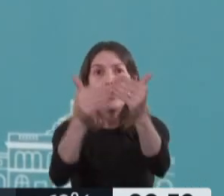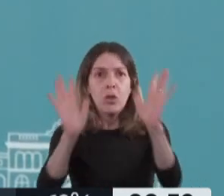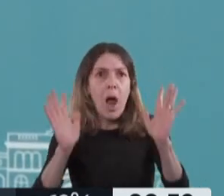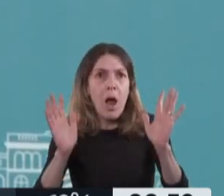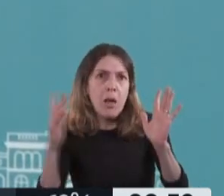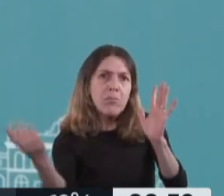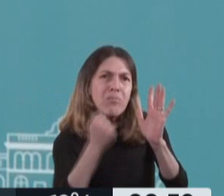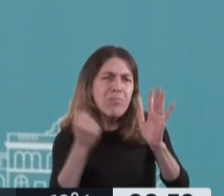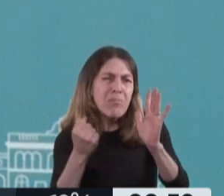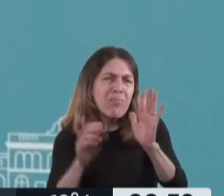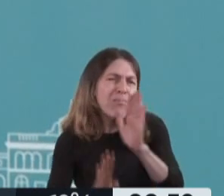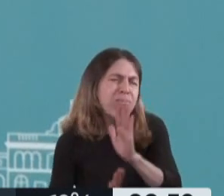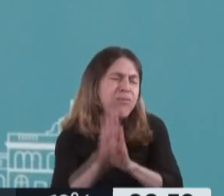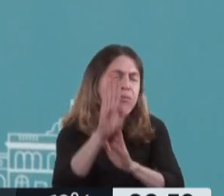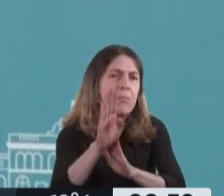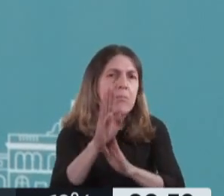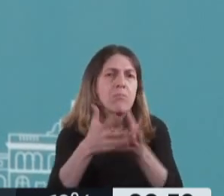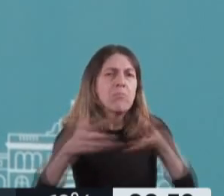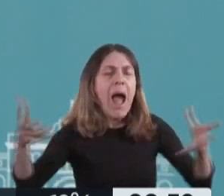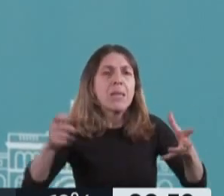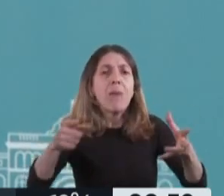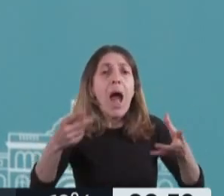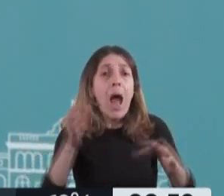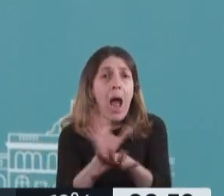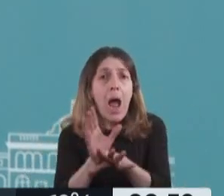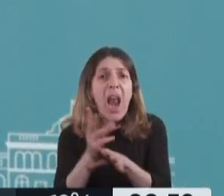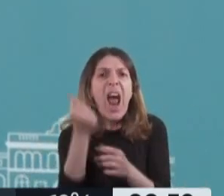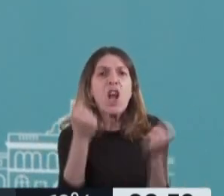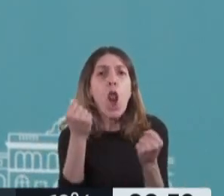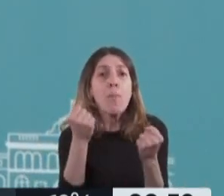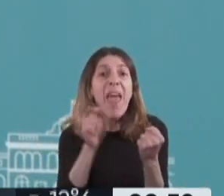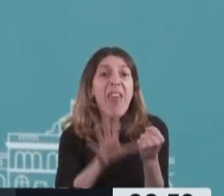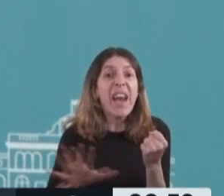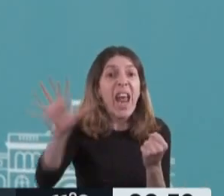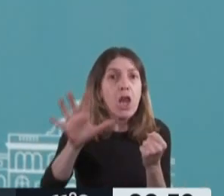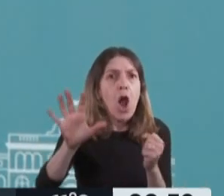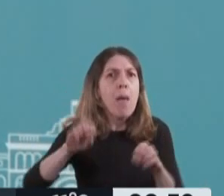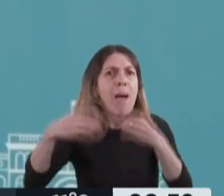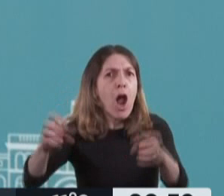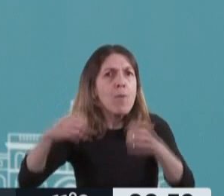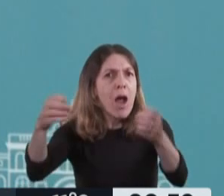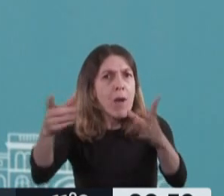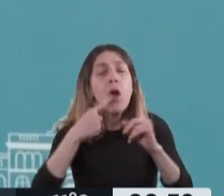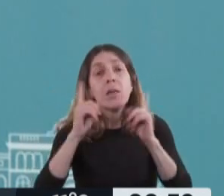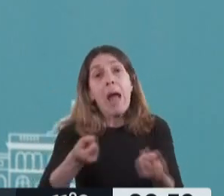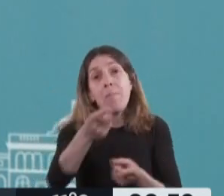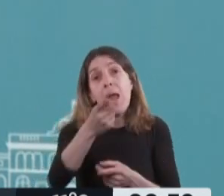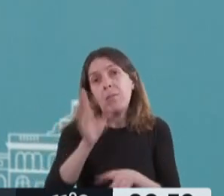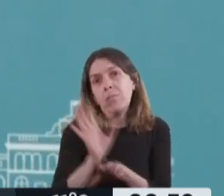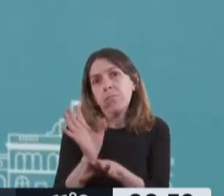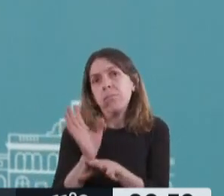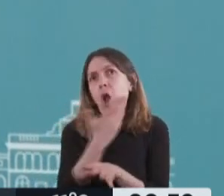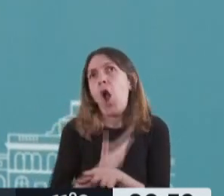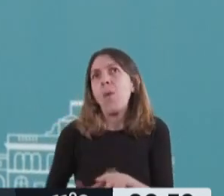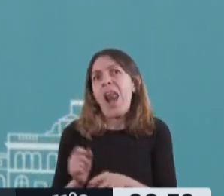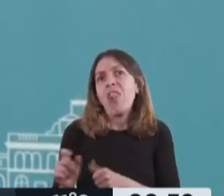sustancialmente la actividad económica de cada región de nuestro país y con la presencia de distintos